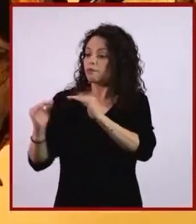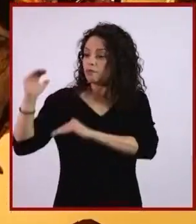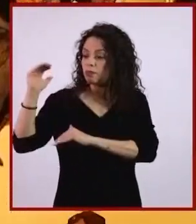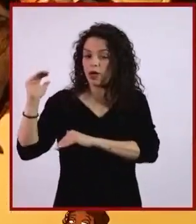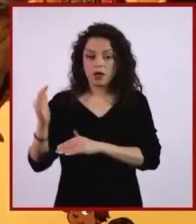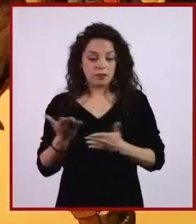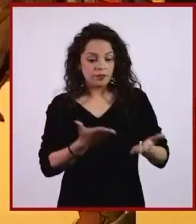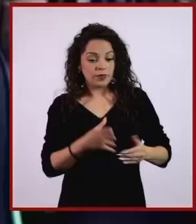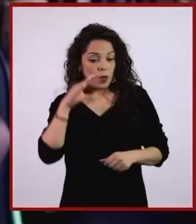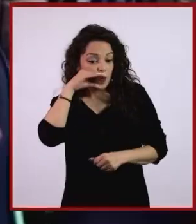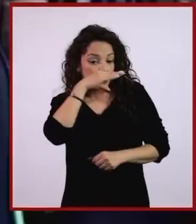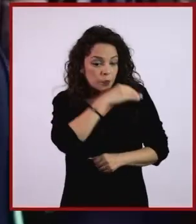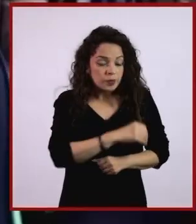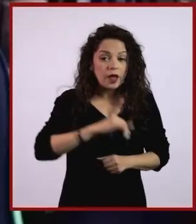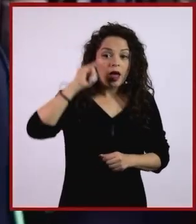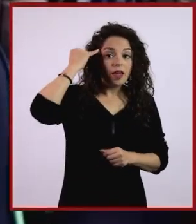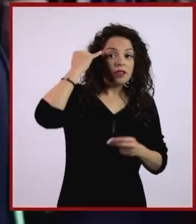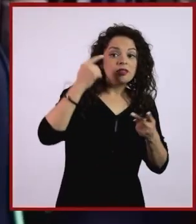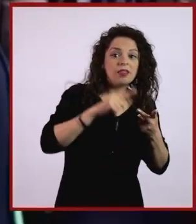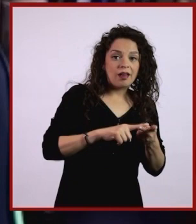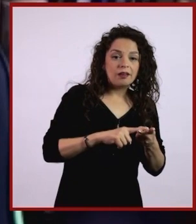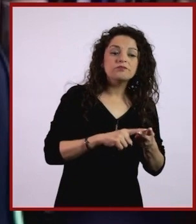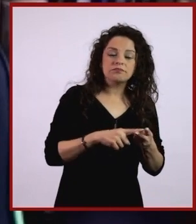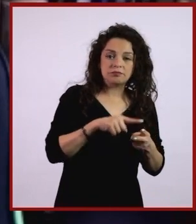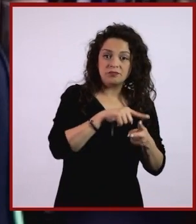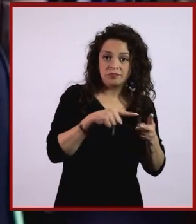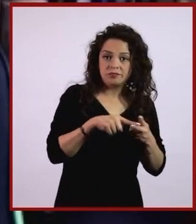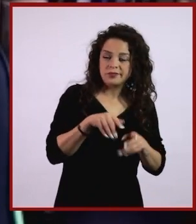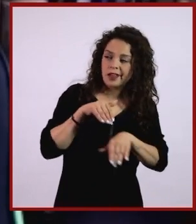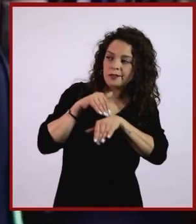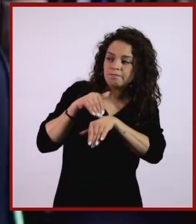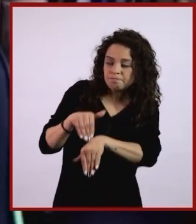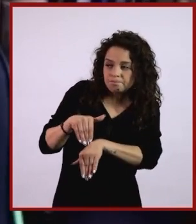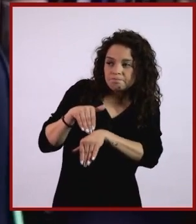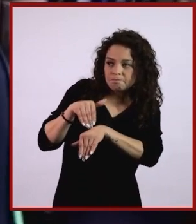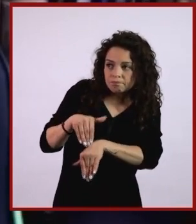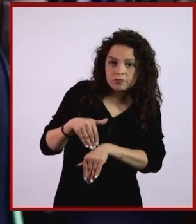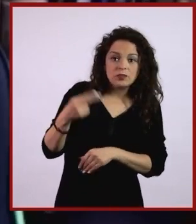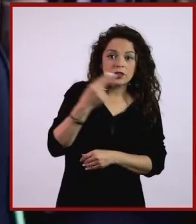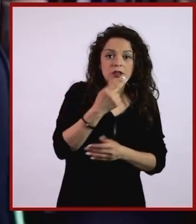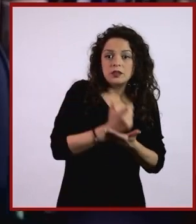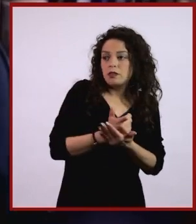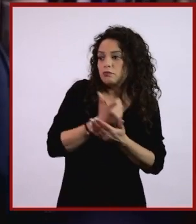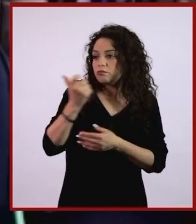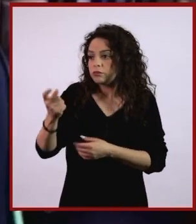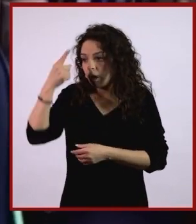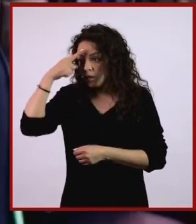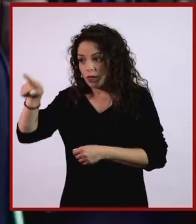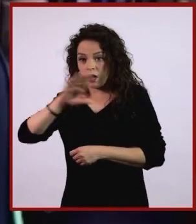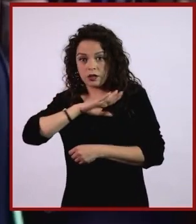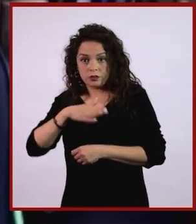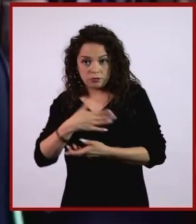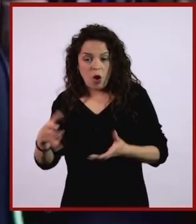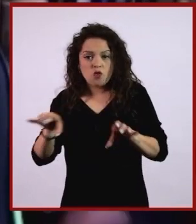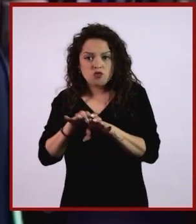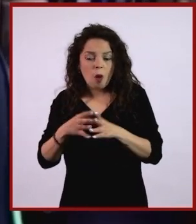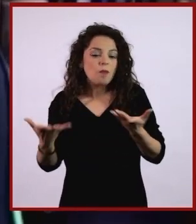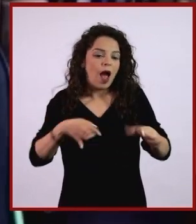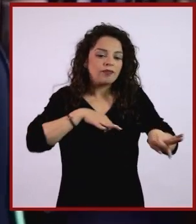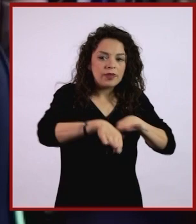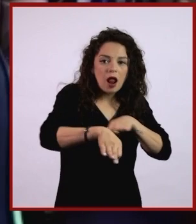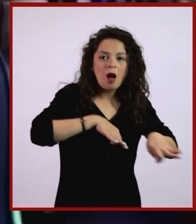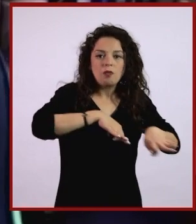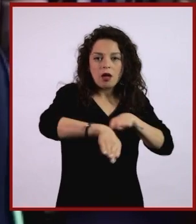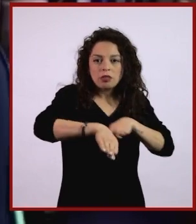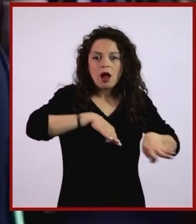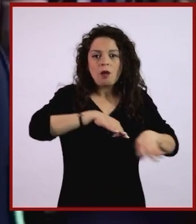sociedad, los indígenas y los africanos ocupaban posiciones subordinadas, los indígenas debían pagar tributo para los españoles, debían